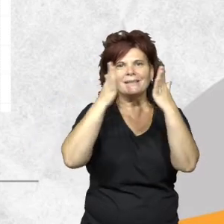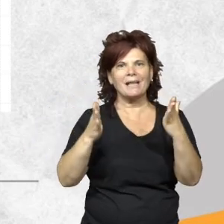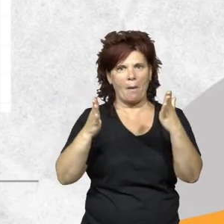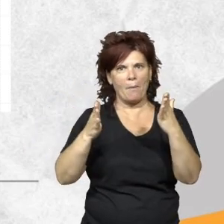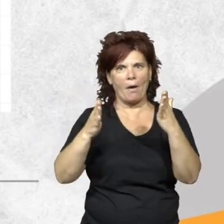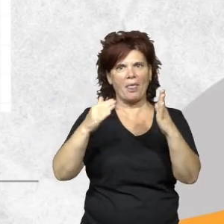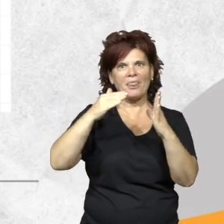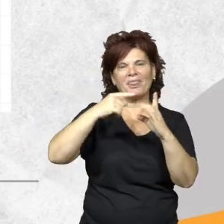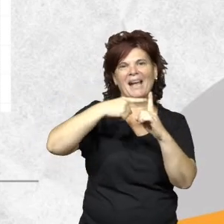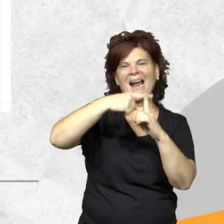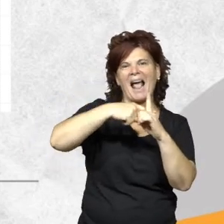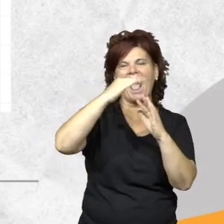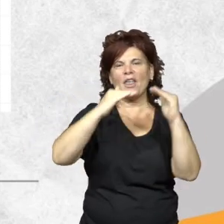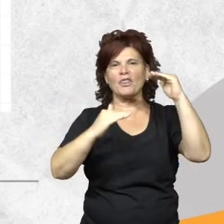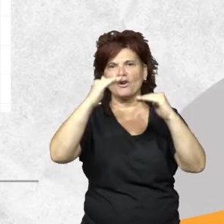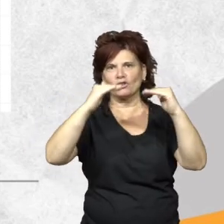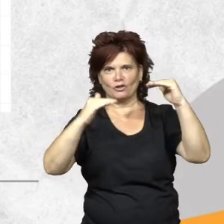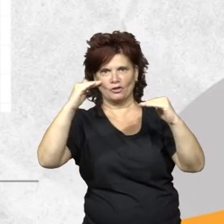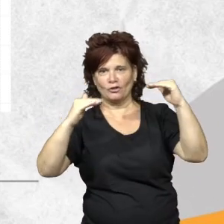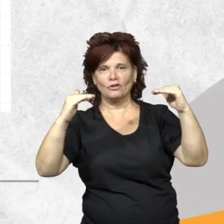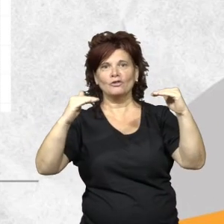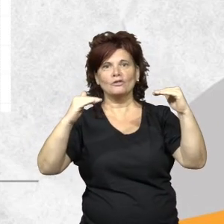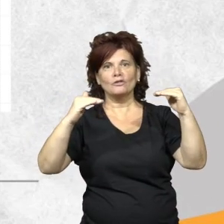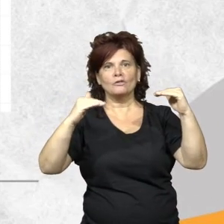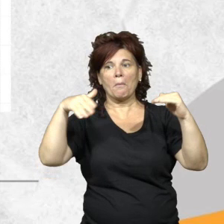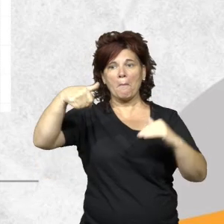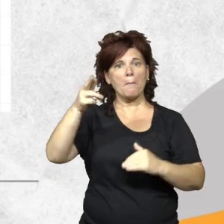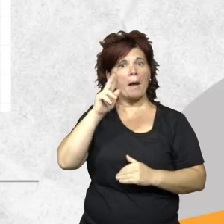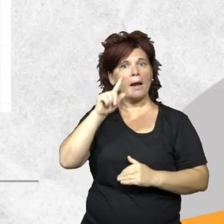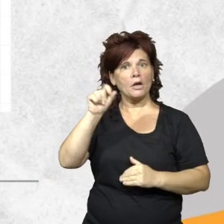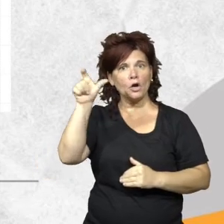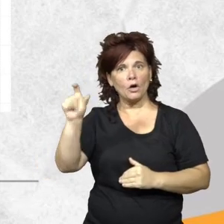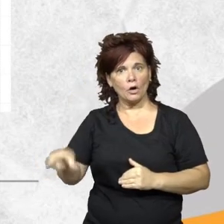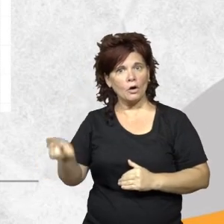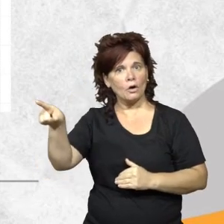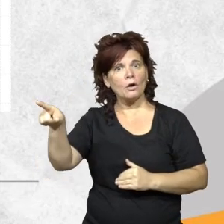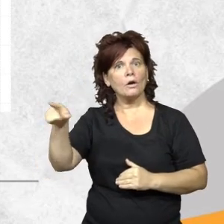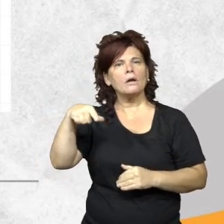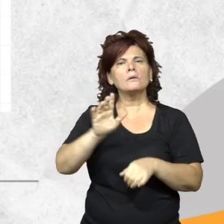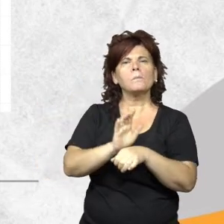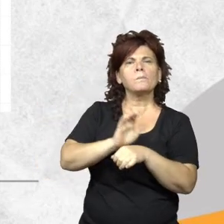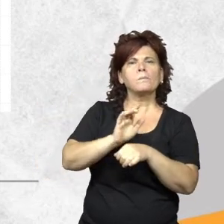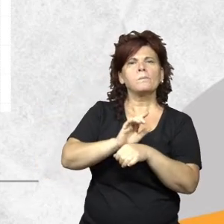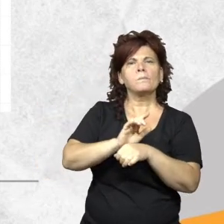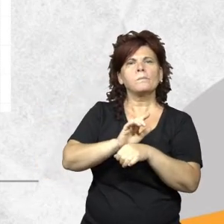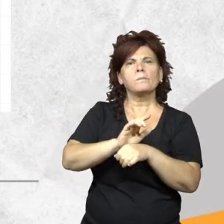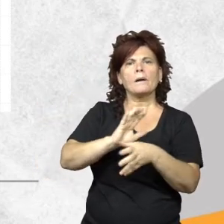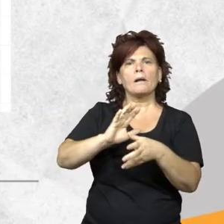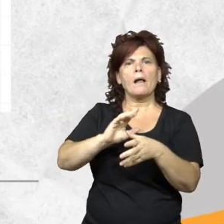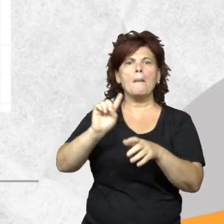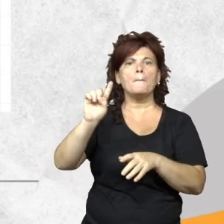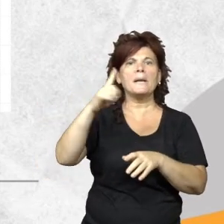tienen ustedes en la Ley General del Ambiente, por ejemplo. Para don Mario Valls, esto no significa que se transgreda el